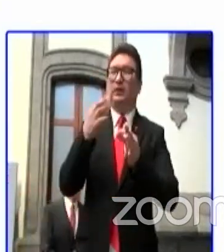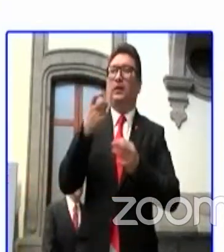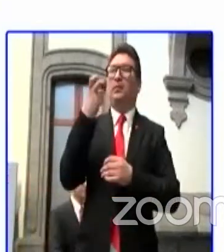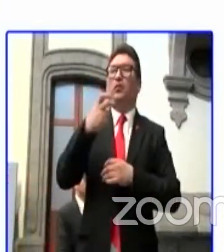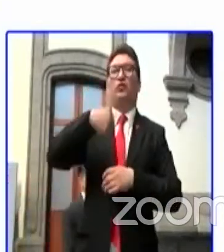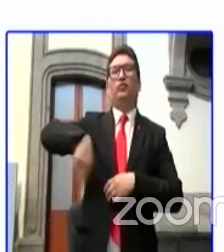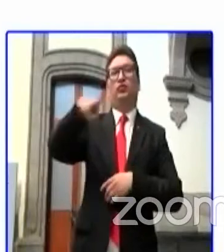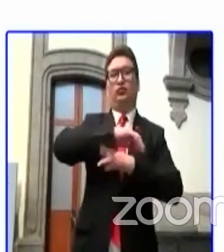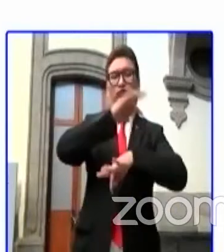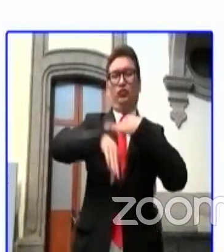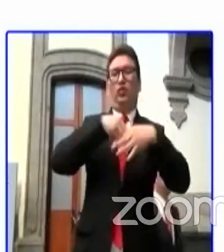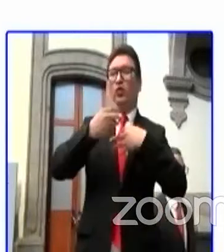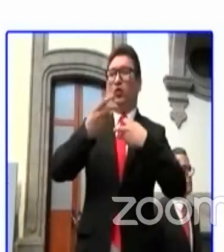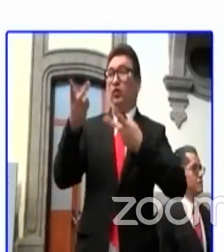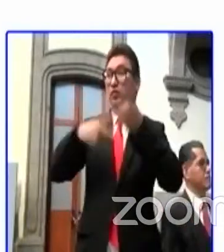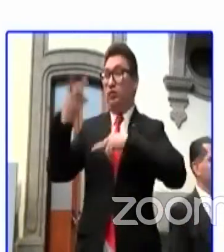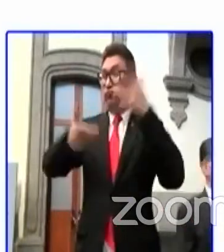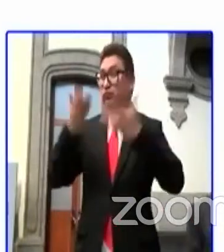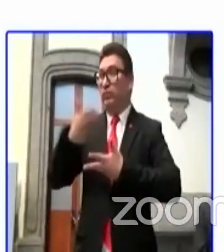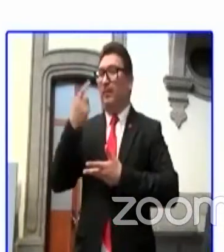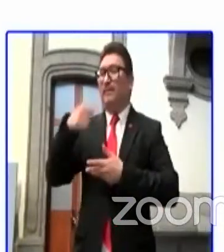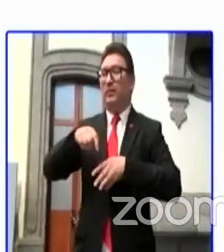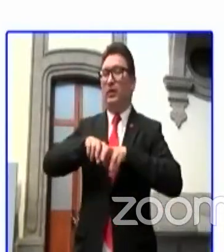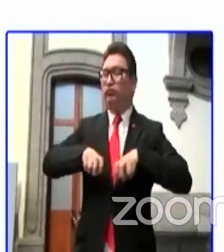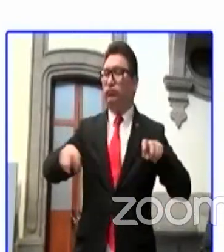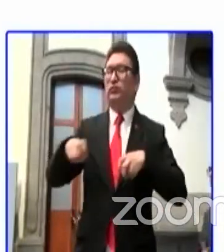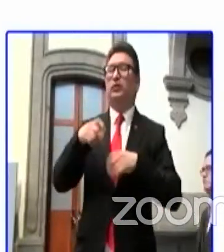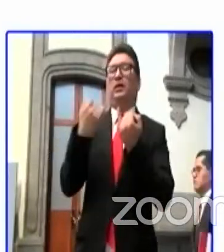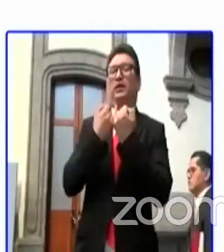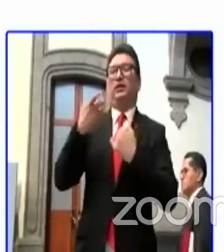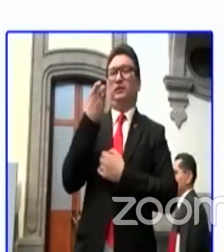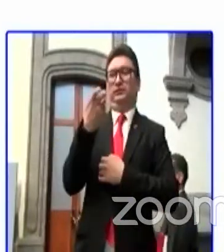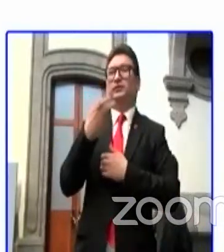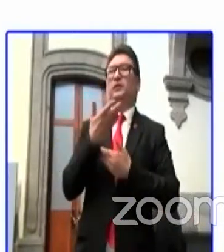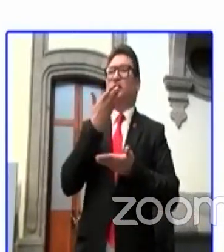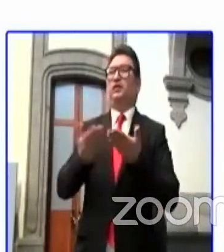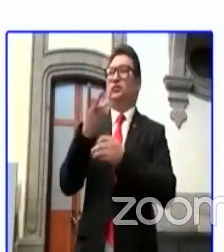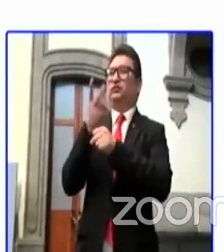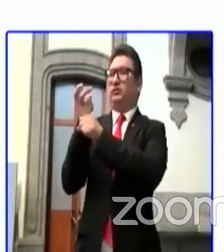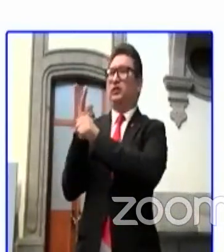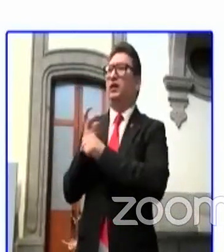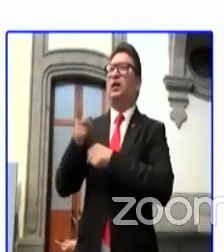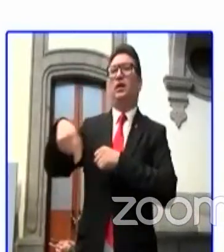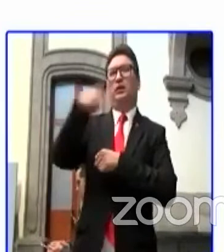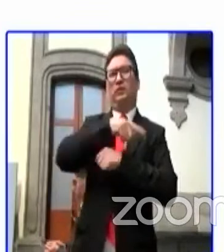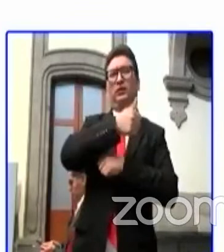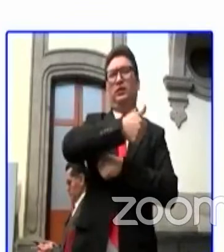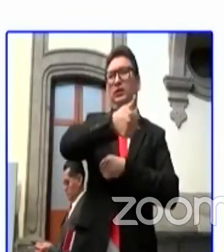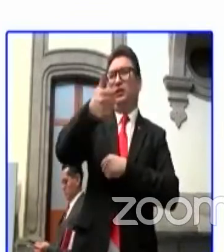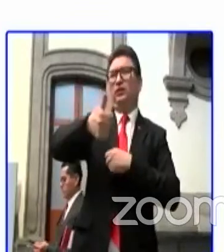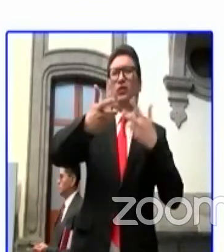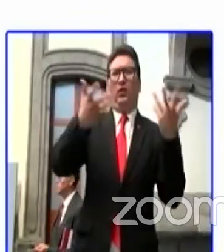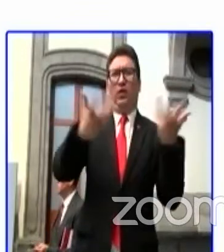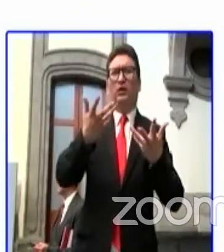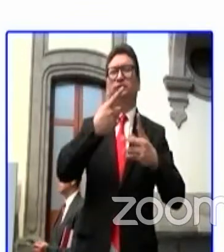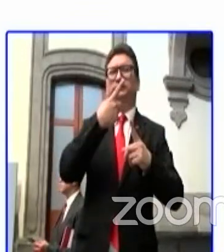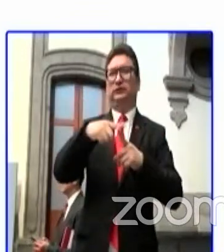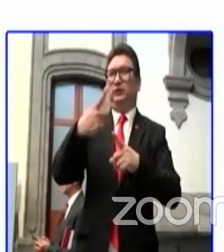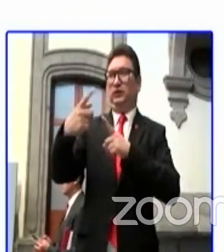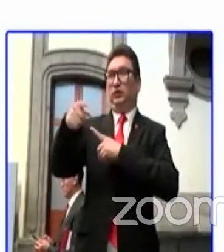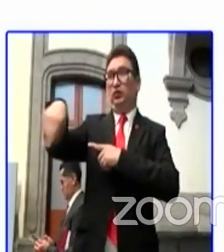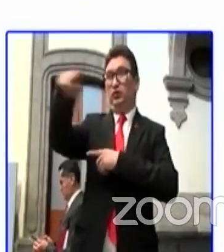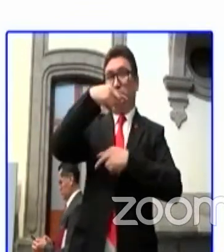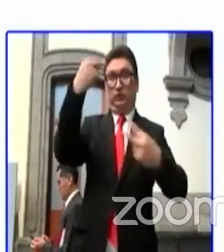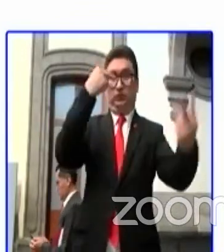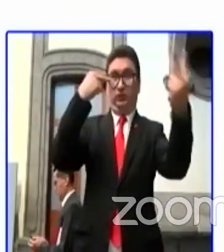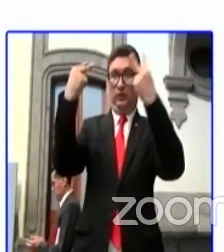los actores aquí en esta mesa y por eso invitamos a que se sumen cada uno de los que nos están